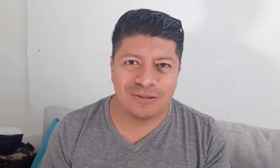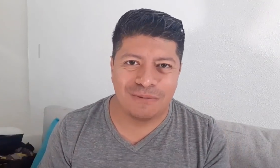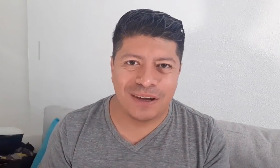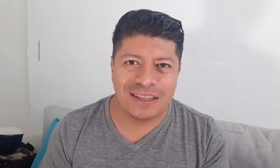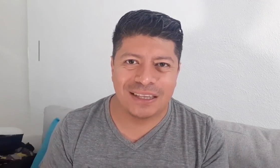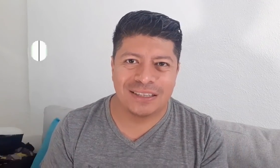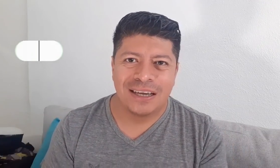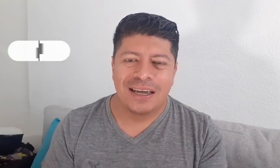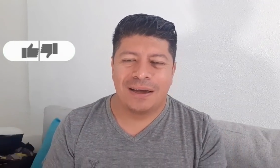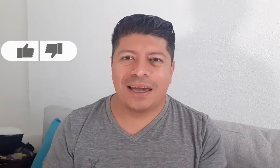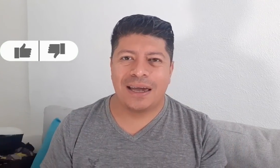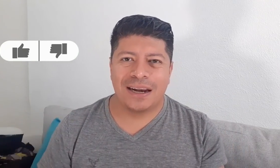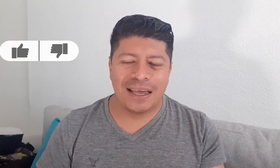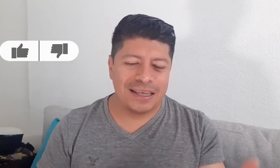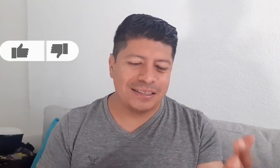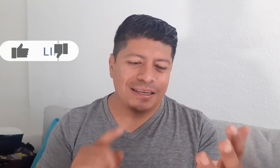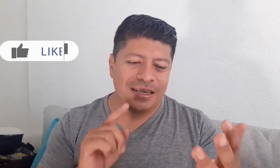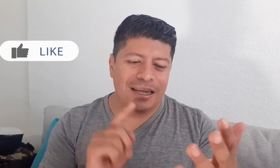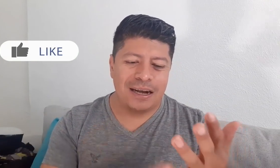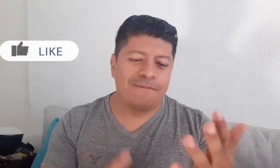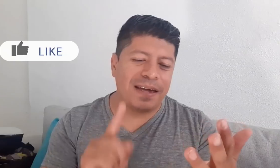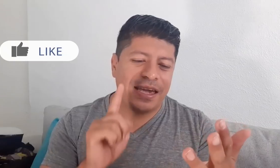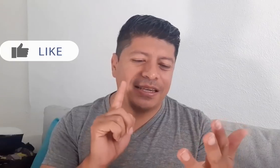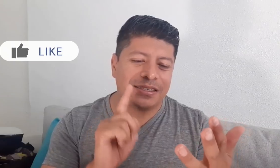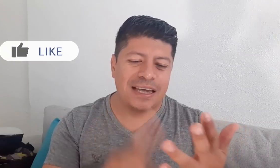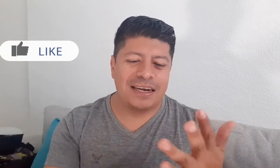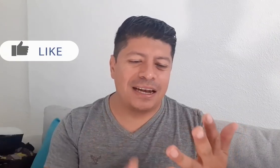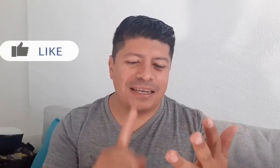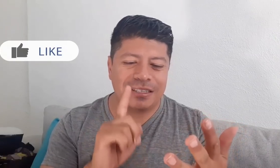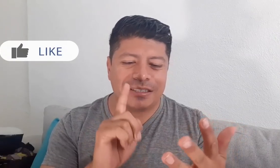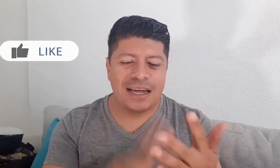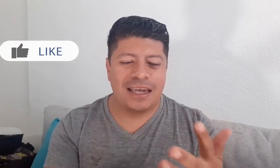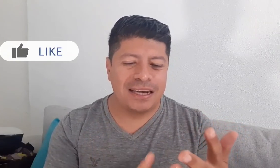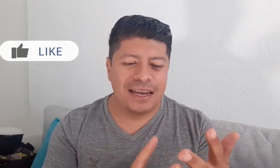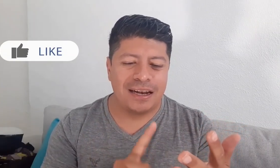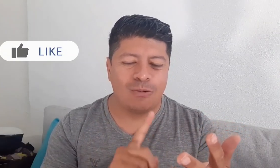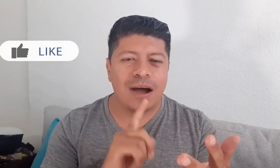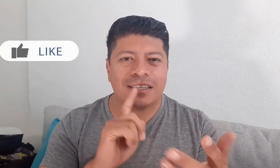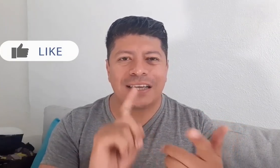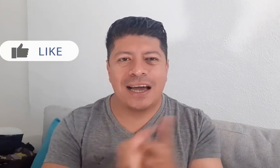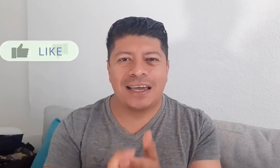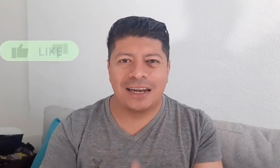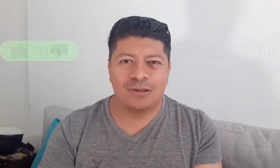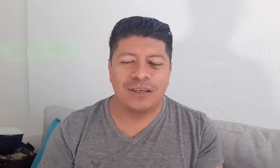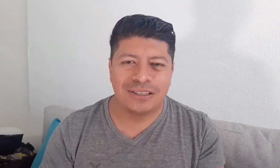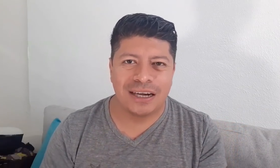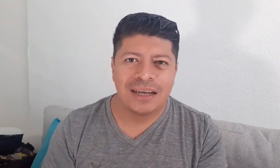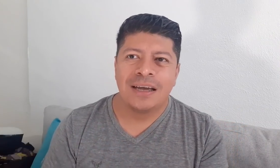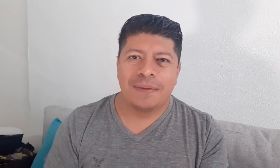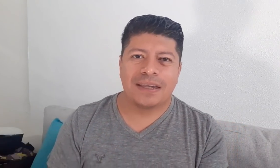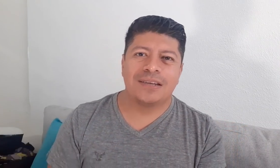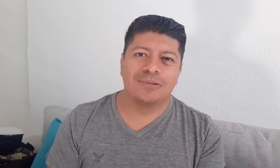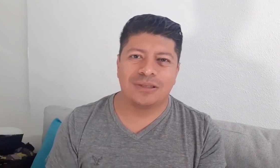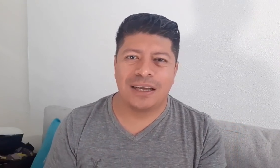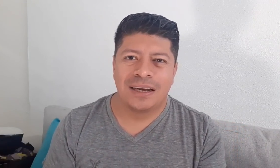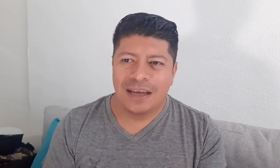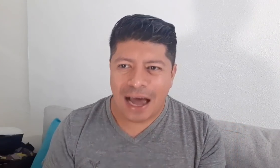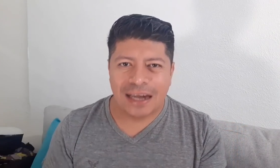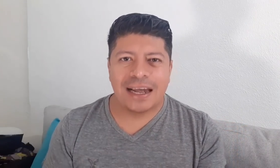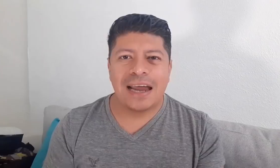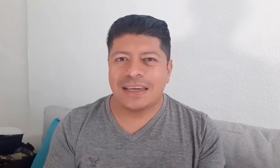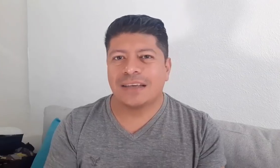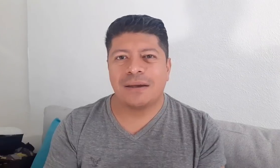través de tus diferentes redes. En el Face, en el Insta, en el WhatsApp, en el Twitter. Para quienes